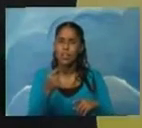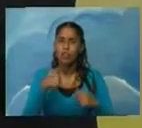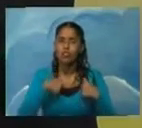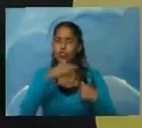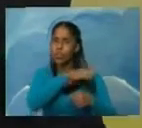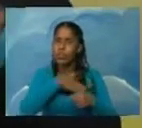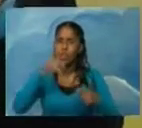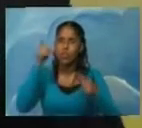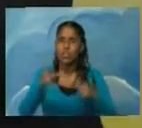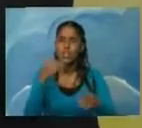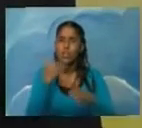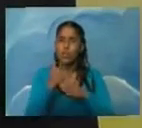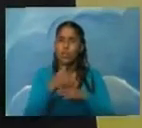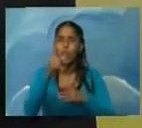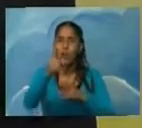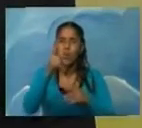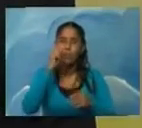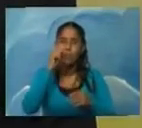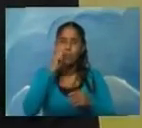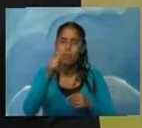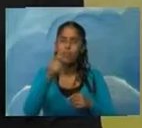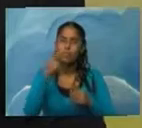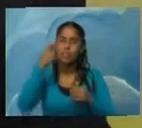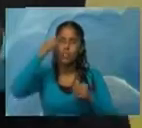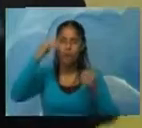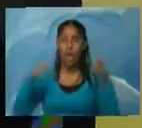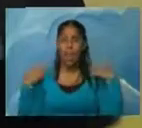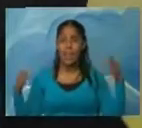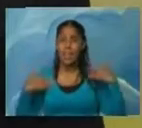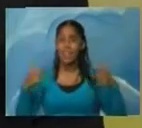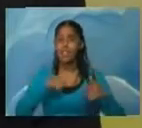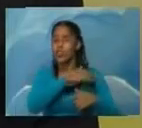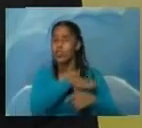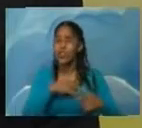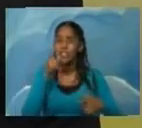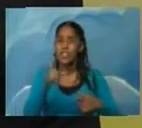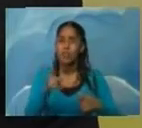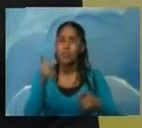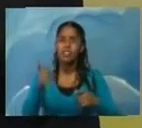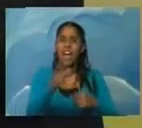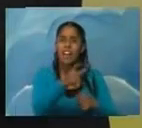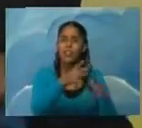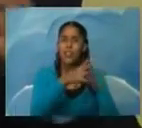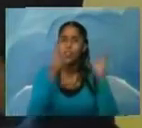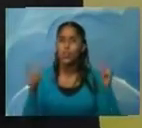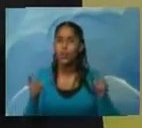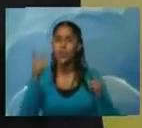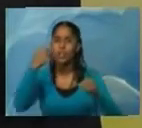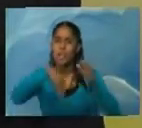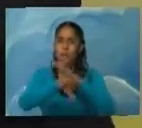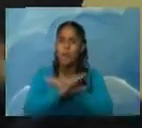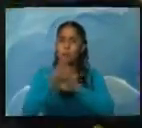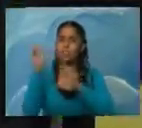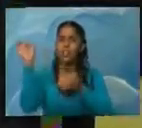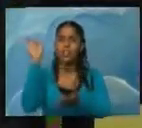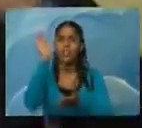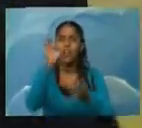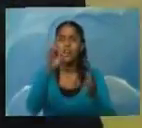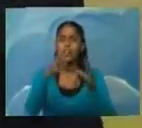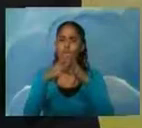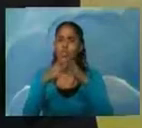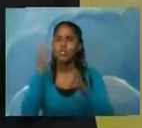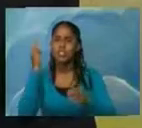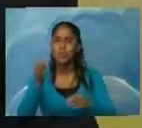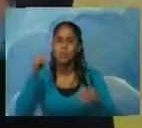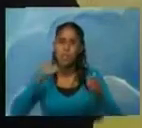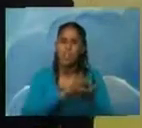ser como Bambel. Bambel es un muchacho alegre. Yo quiero hacer como esa gente que va a los matutinos, siempre están saludables, siempre están